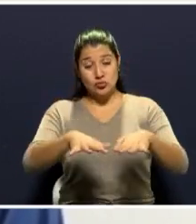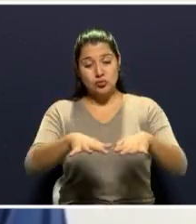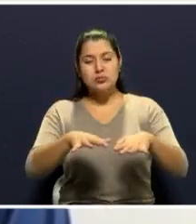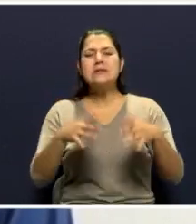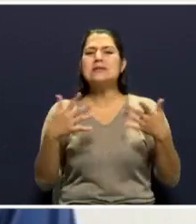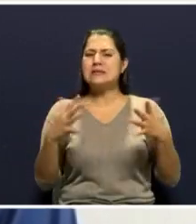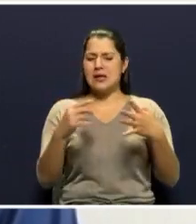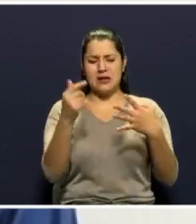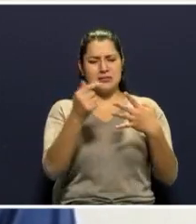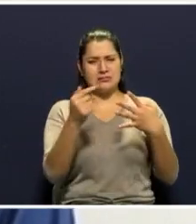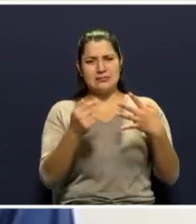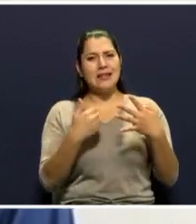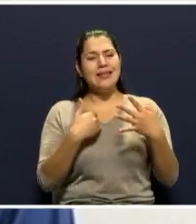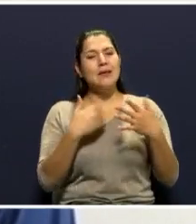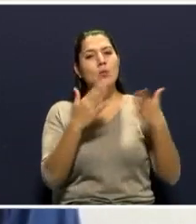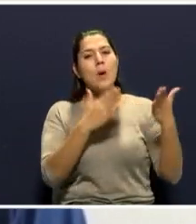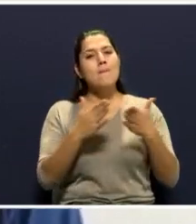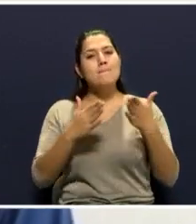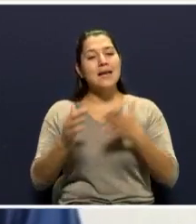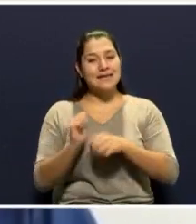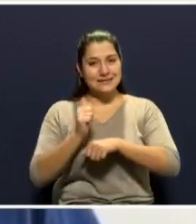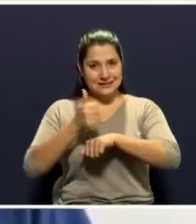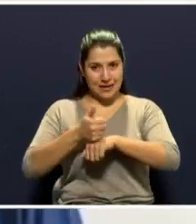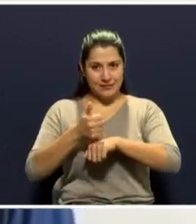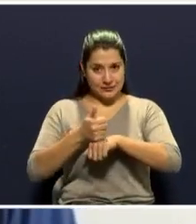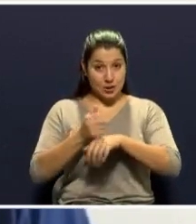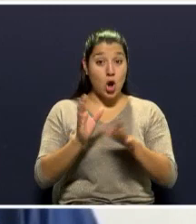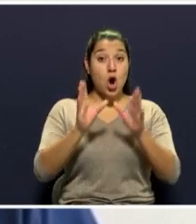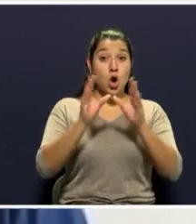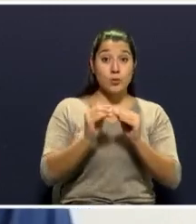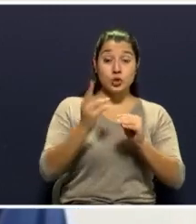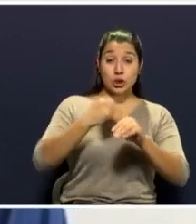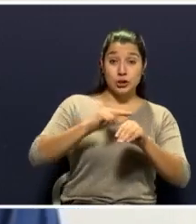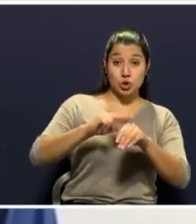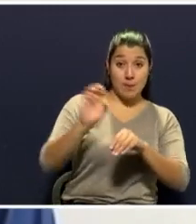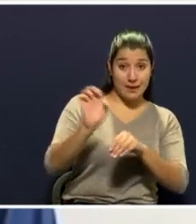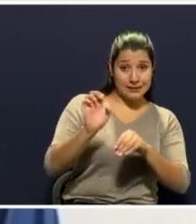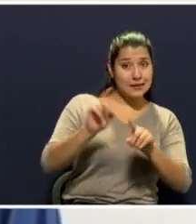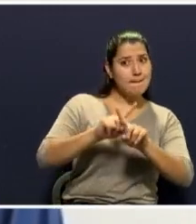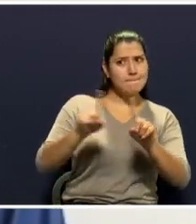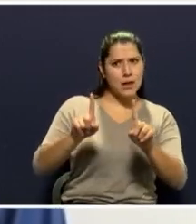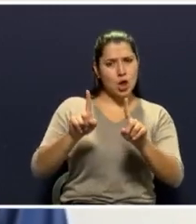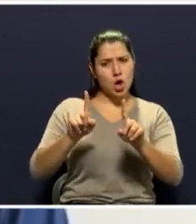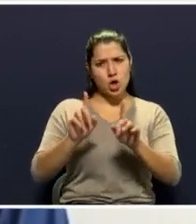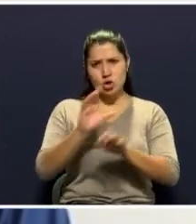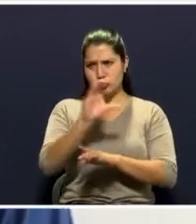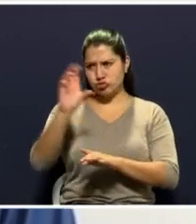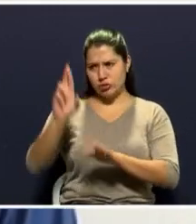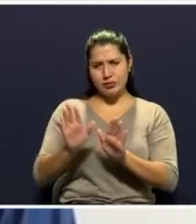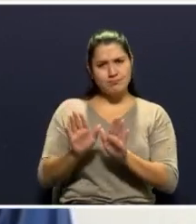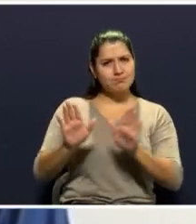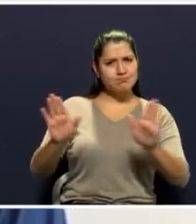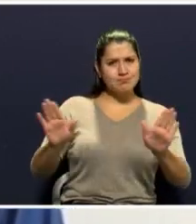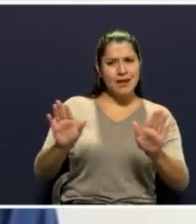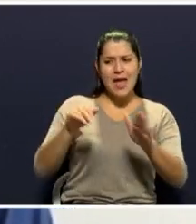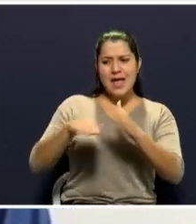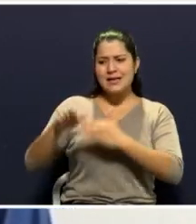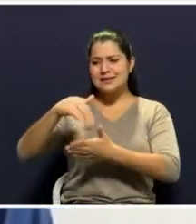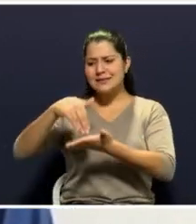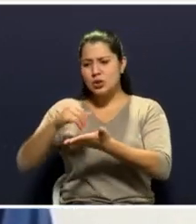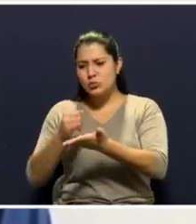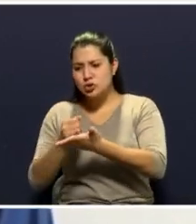especialistas, no solo en la Comisión Nacional de Emergencia, sino en todo el país, en centros de investigación, así como también técnicos,